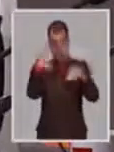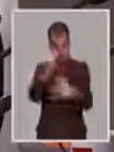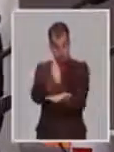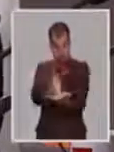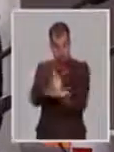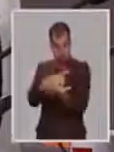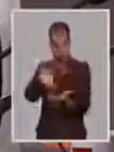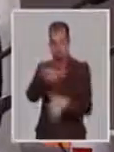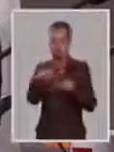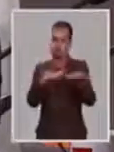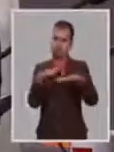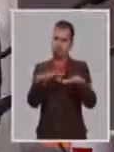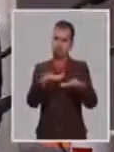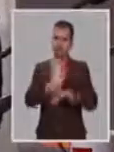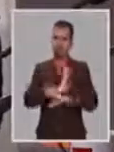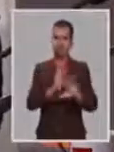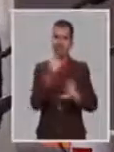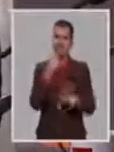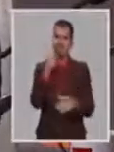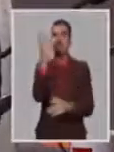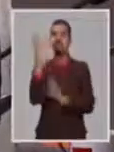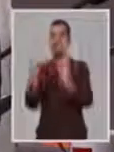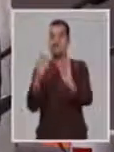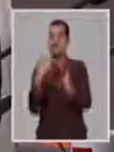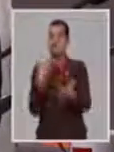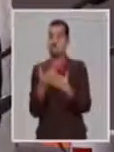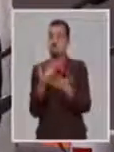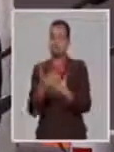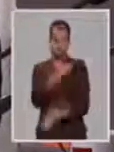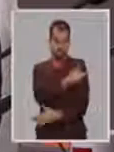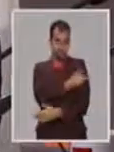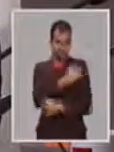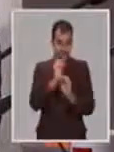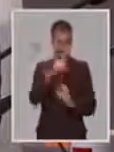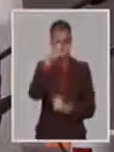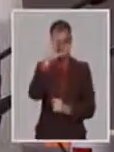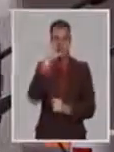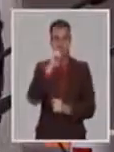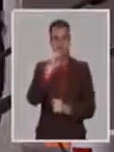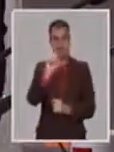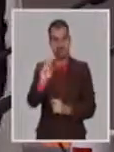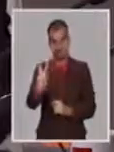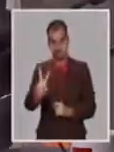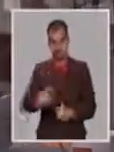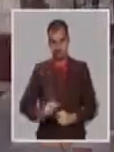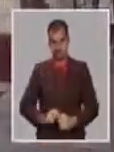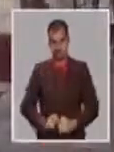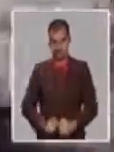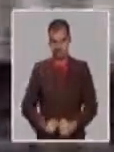municipio, se ha preparado para enfrentar esta fase 3 del ensayo clínico de Soberana 02.